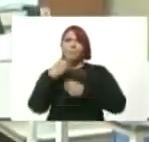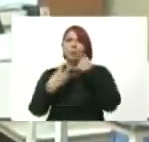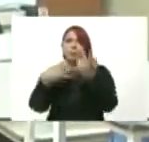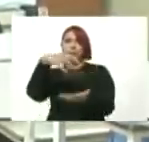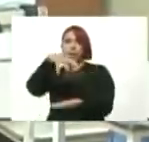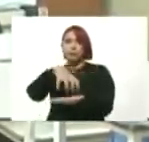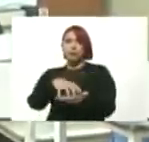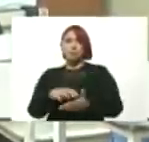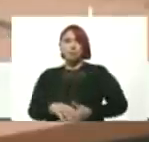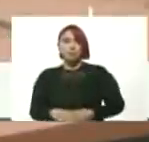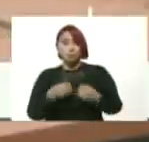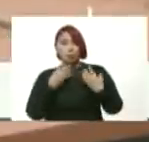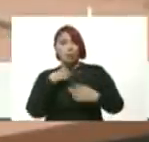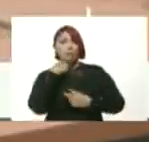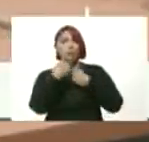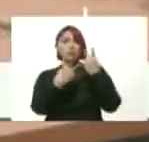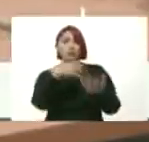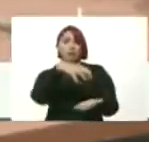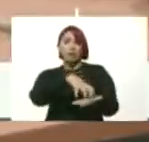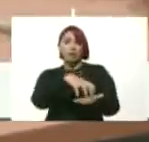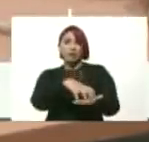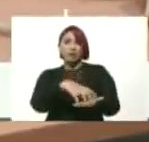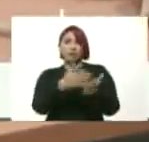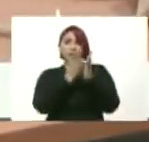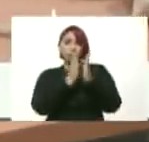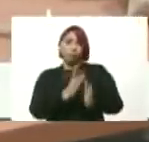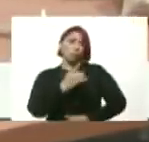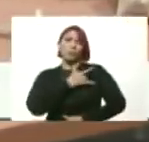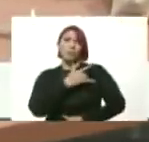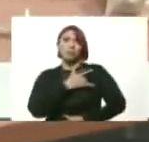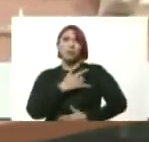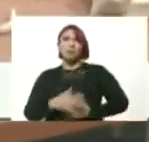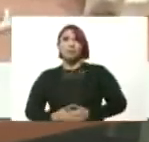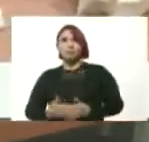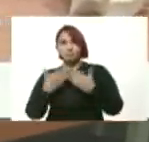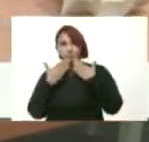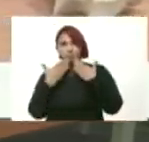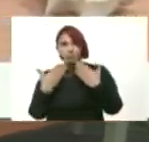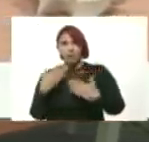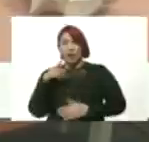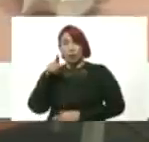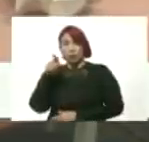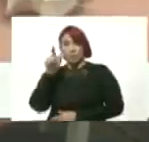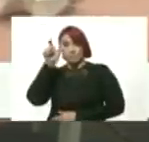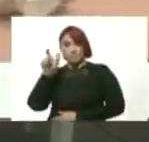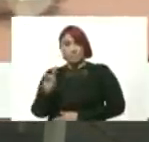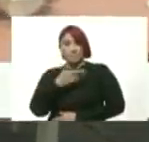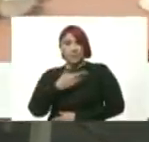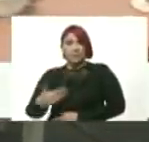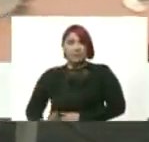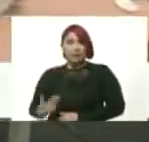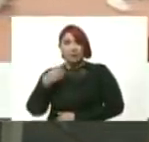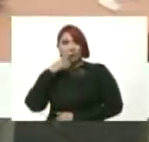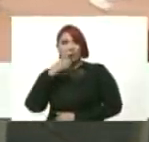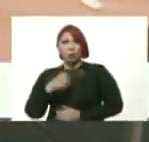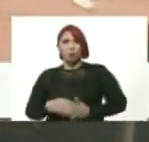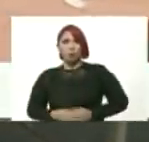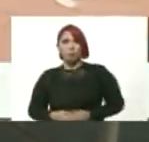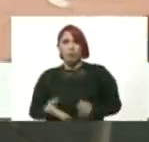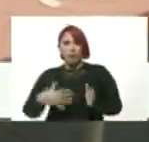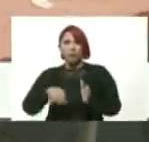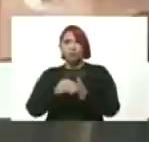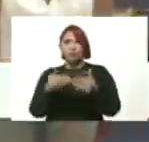la vocería de estudiantes universitarios le agradecemos a ustedes ya no presidente nicolás maduro por esta reinauguración